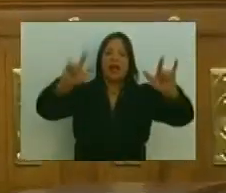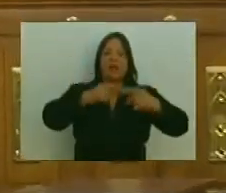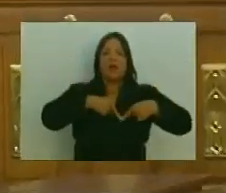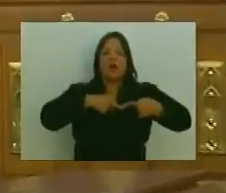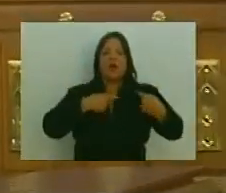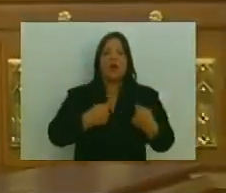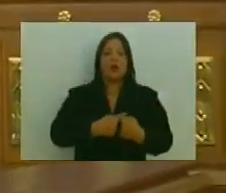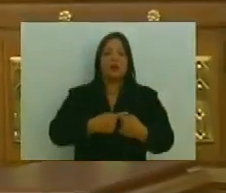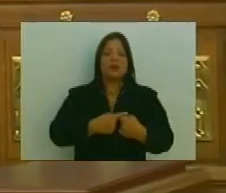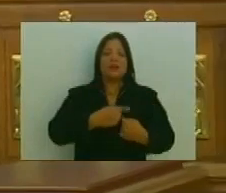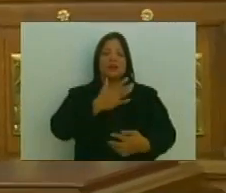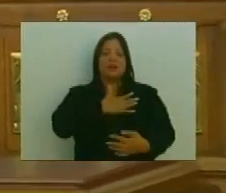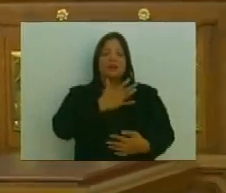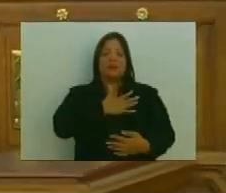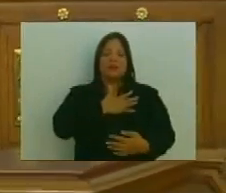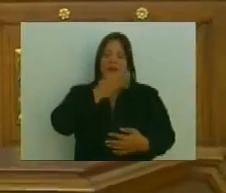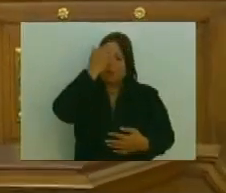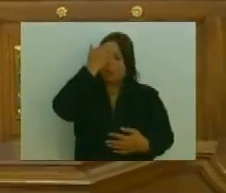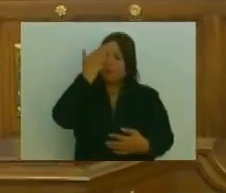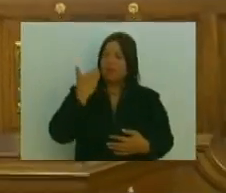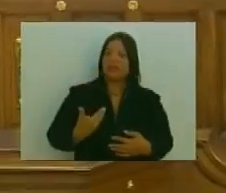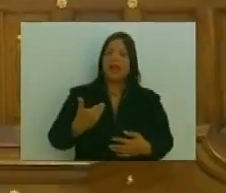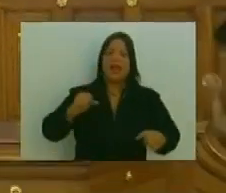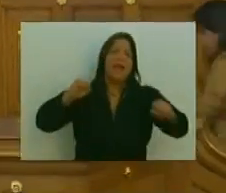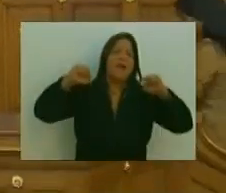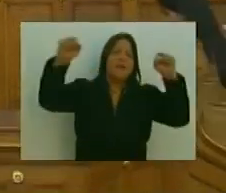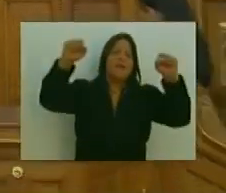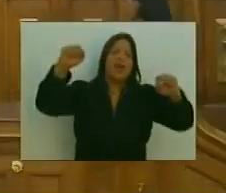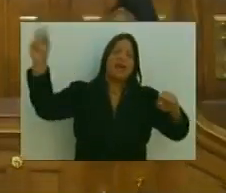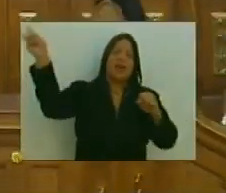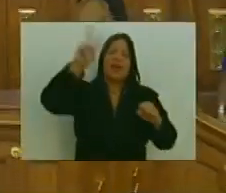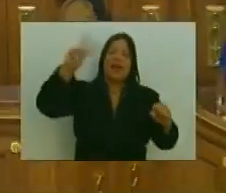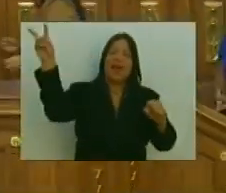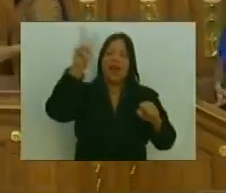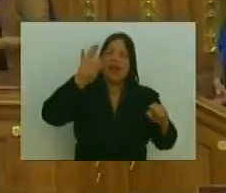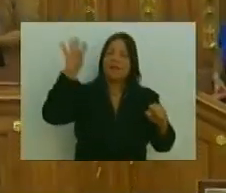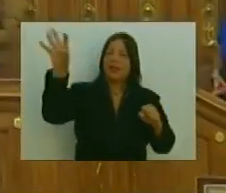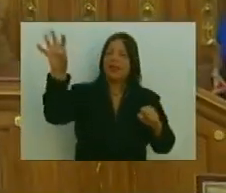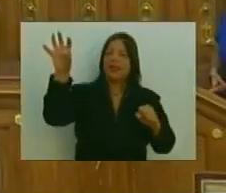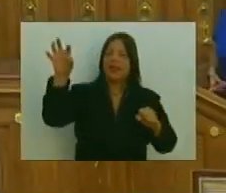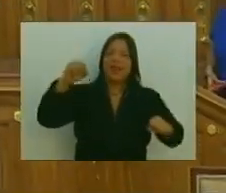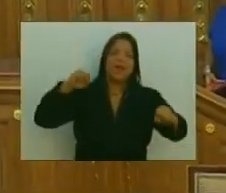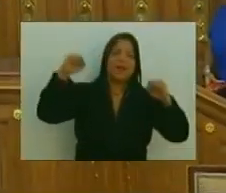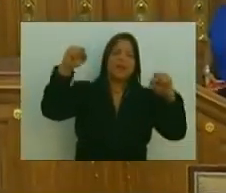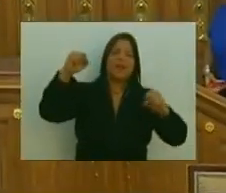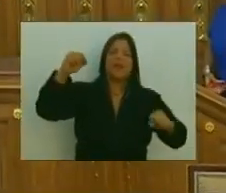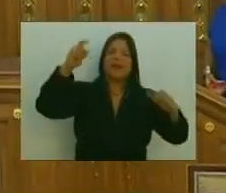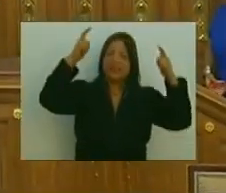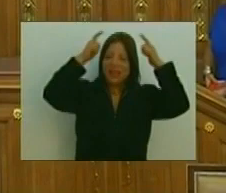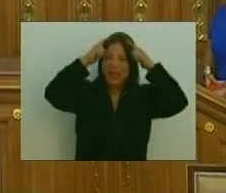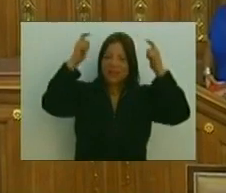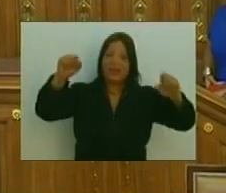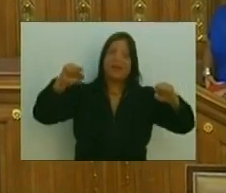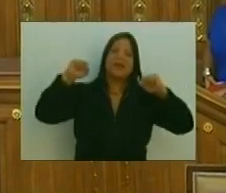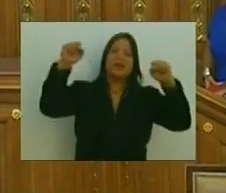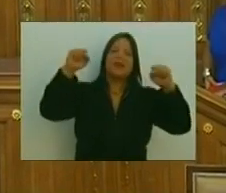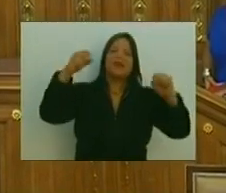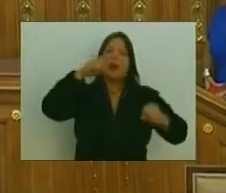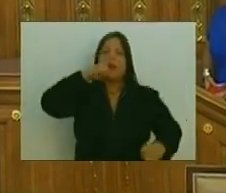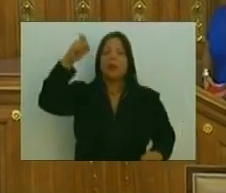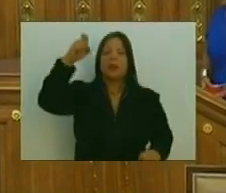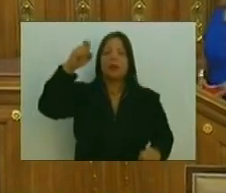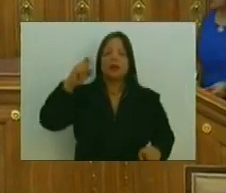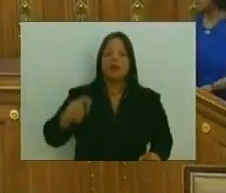y con todo mi ser! ¡Viva la patria! ¡Viva Chávez! ¡Viva Maduro!